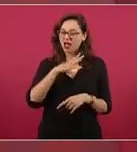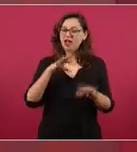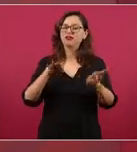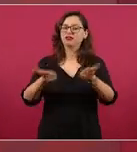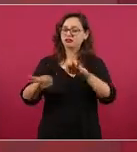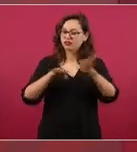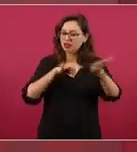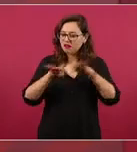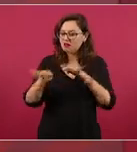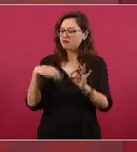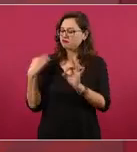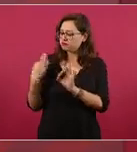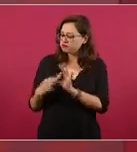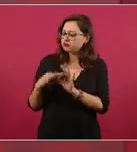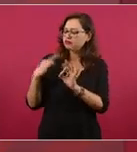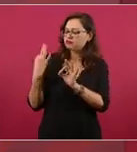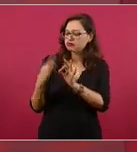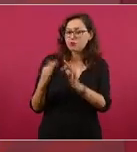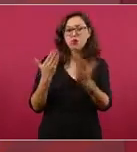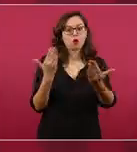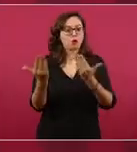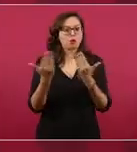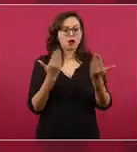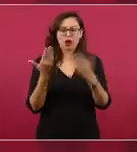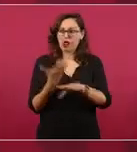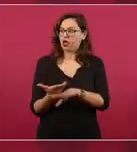mejores que antes.